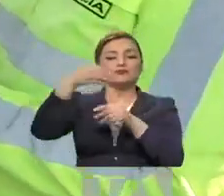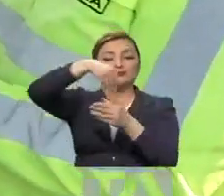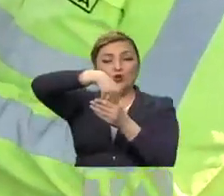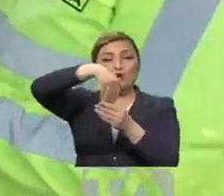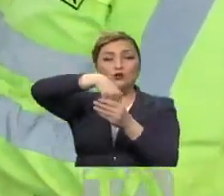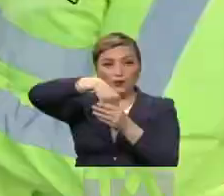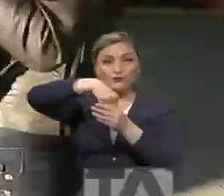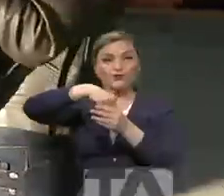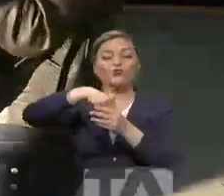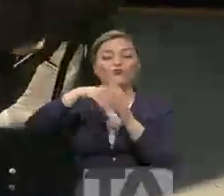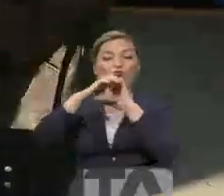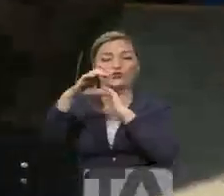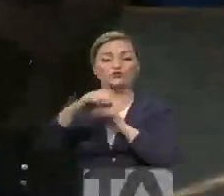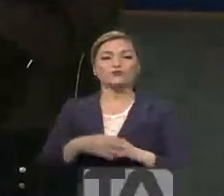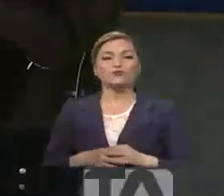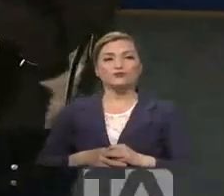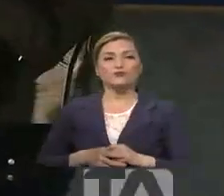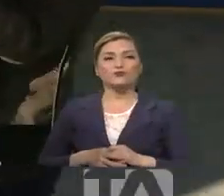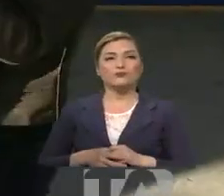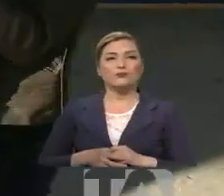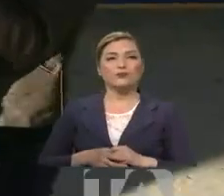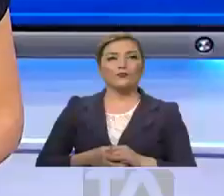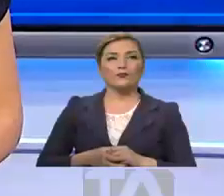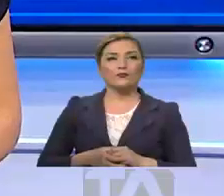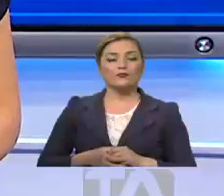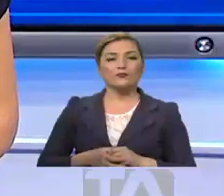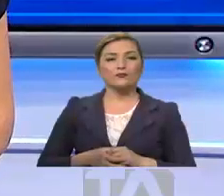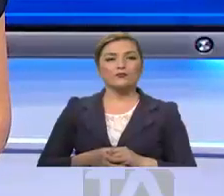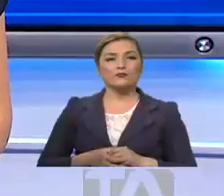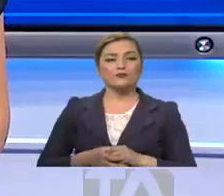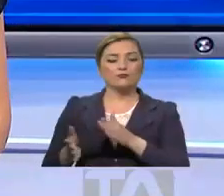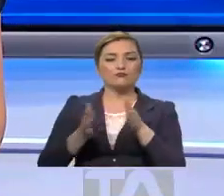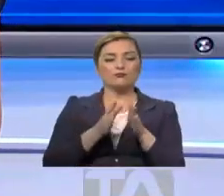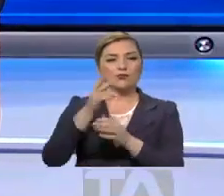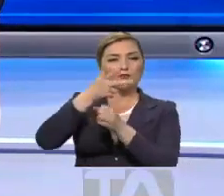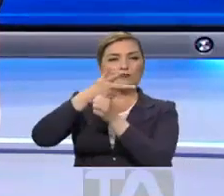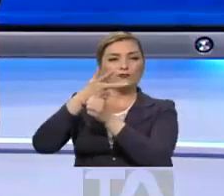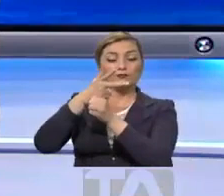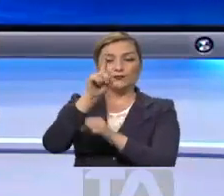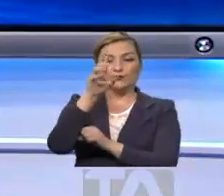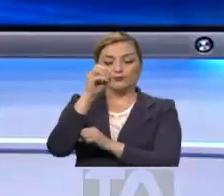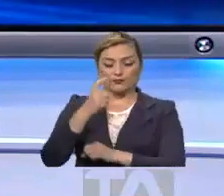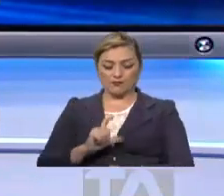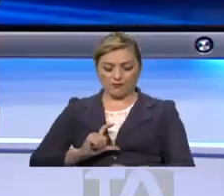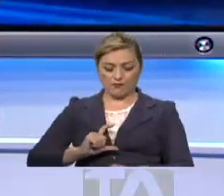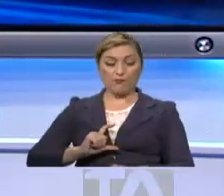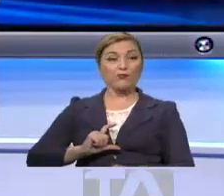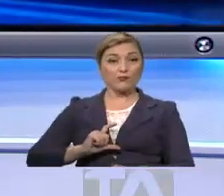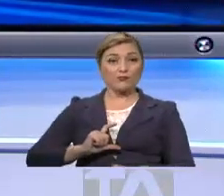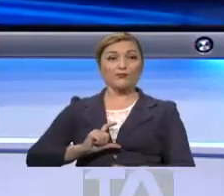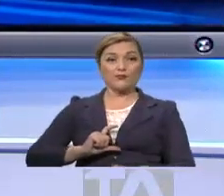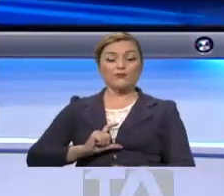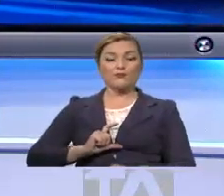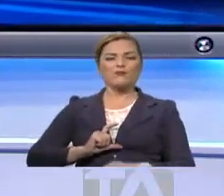dentro de las unidades. En Quito, Paul Coello, 24 horas. 100 cámaras corporales entregó el municipio de Quito